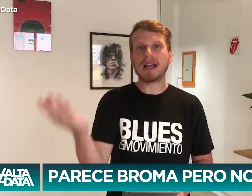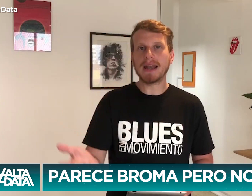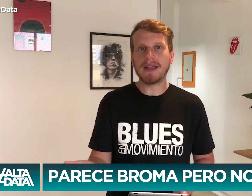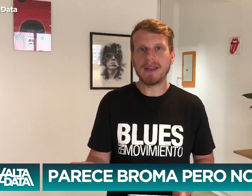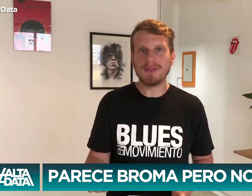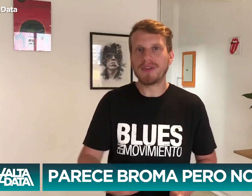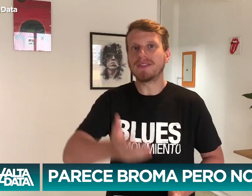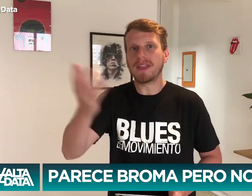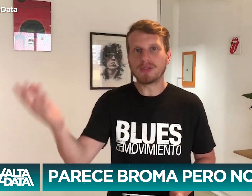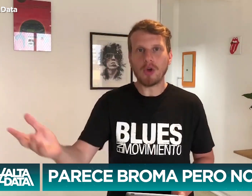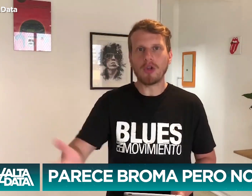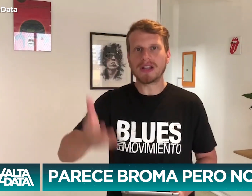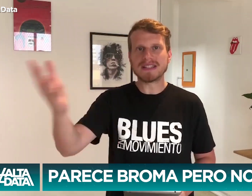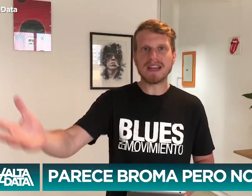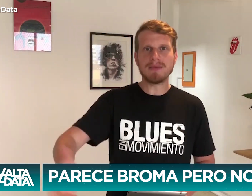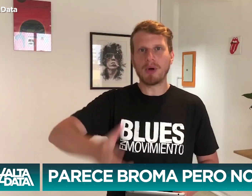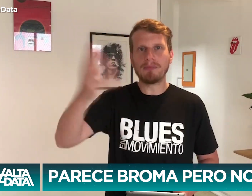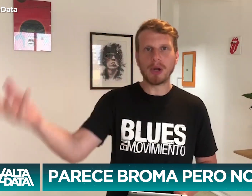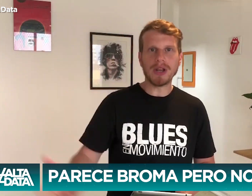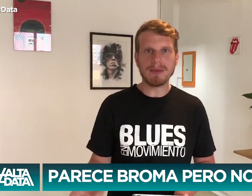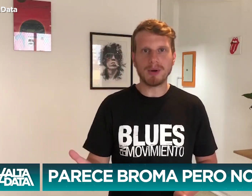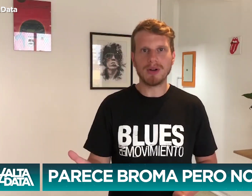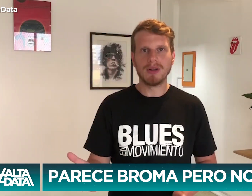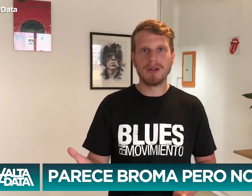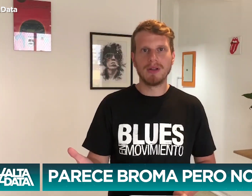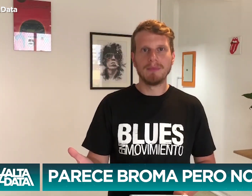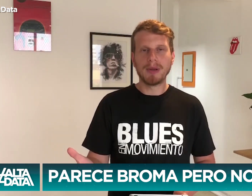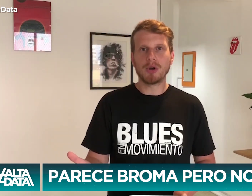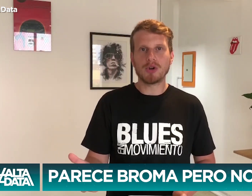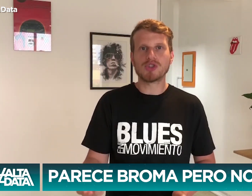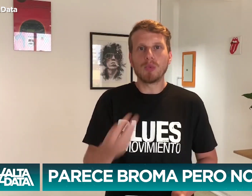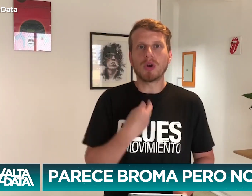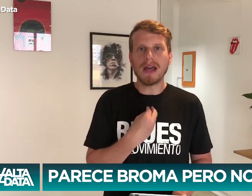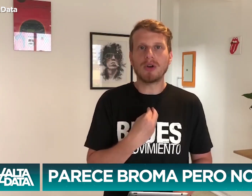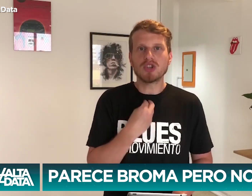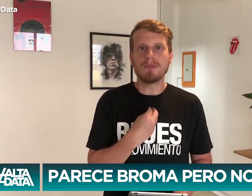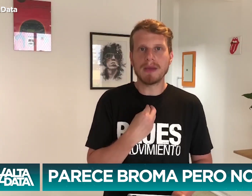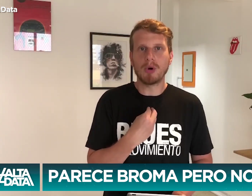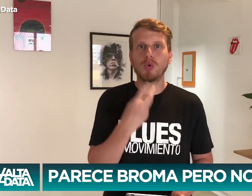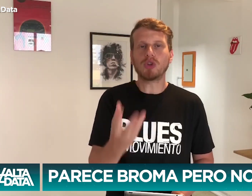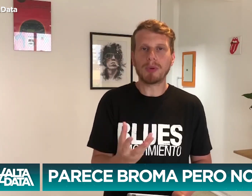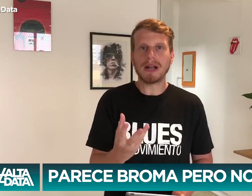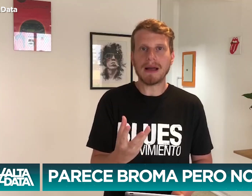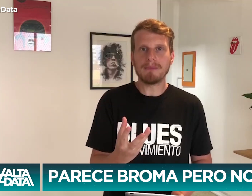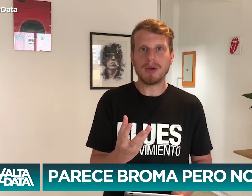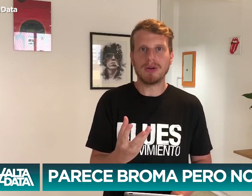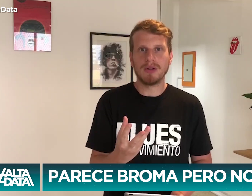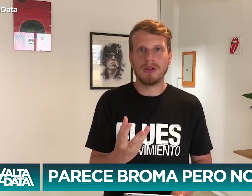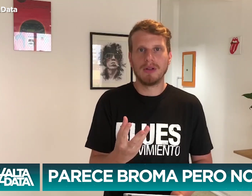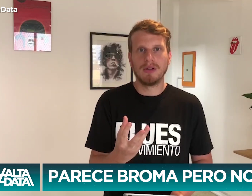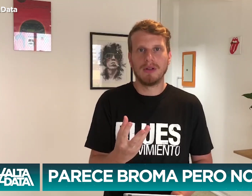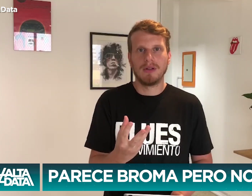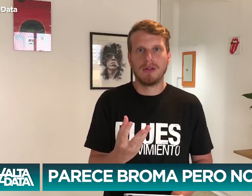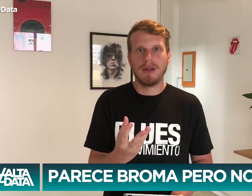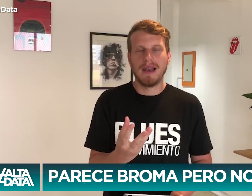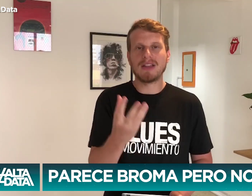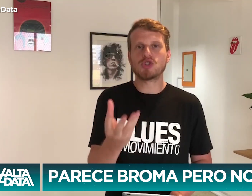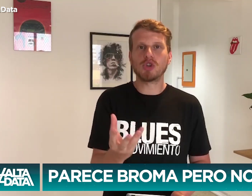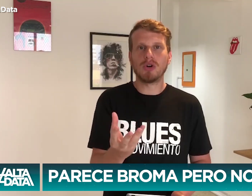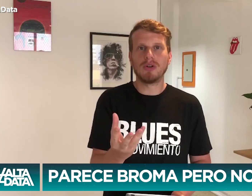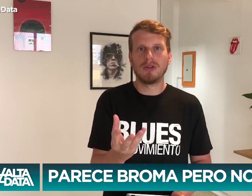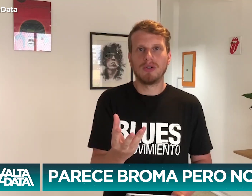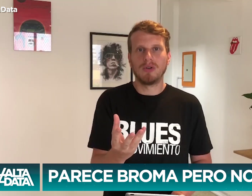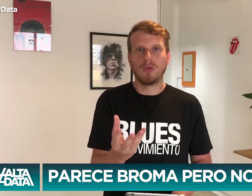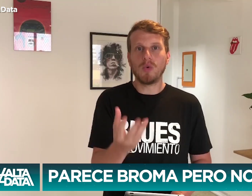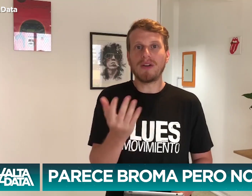una chicana del Frente de Todos, del kirchnerismo, del peronismo, pero no, se burlaron ellos mismos. Juntos por el Cambio